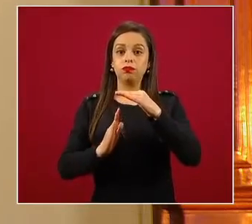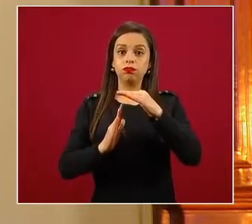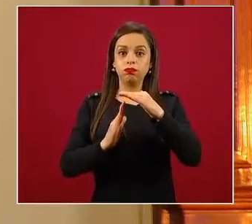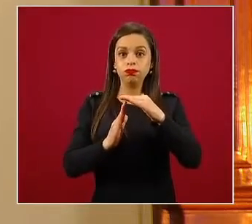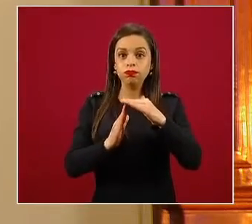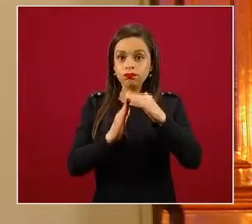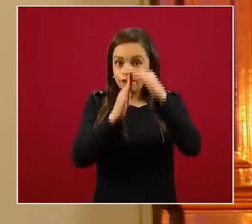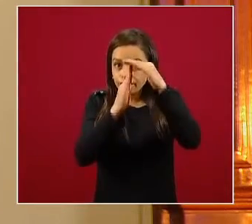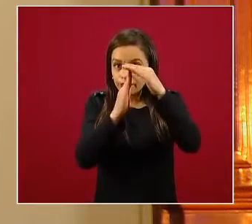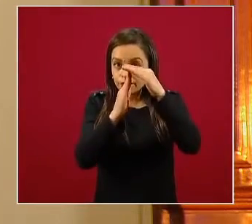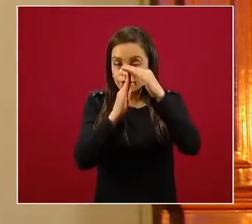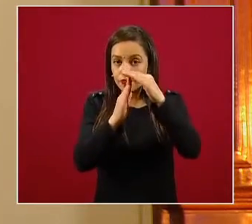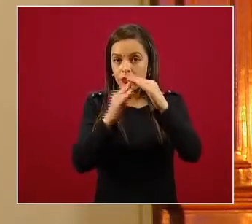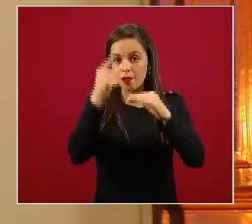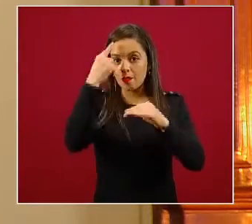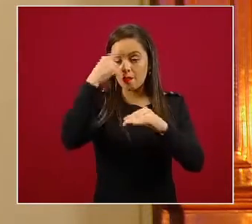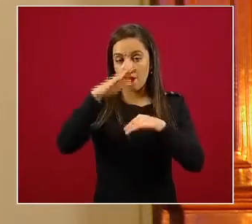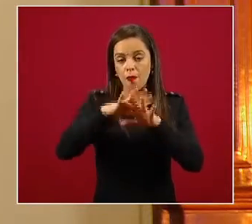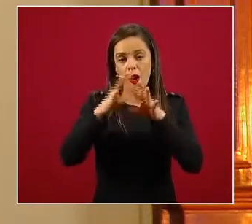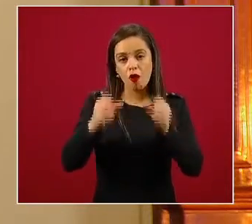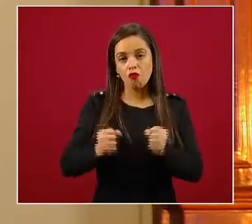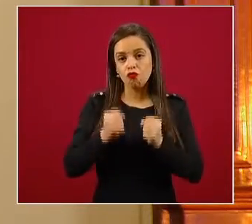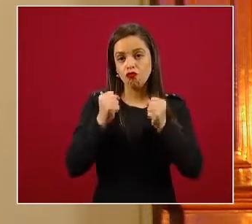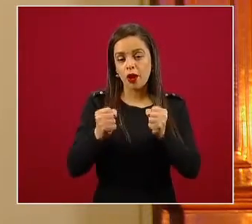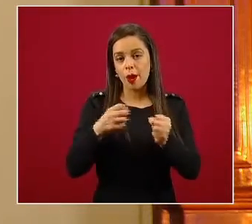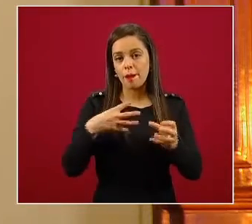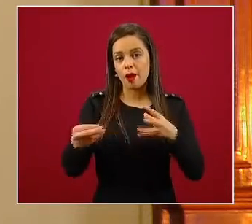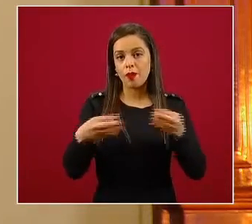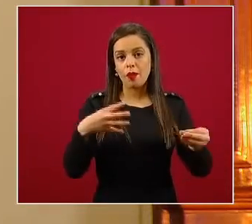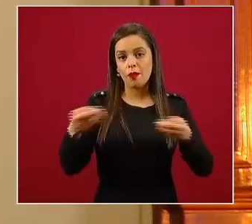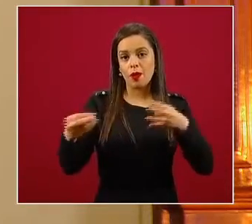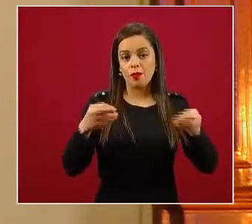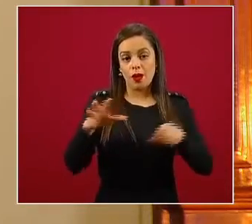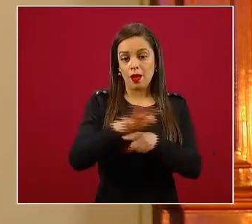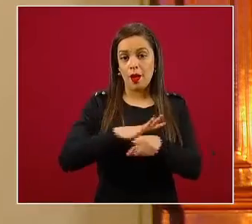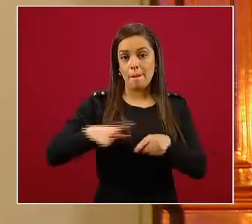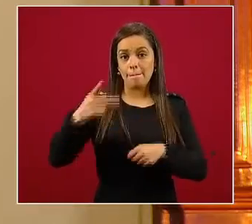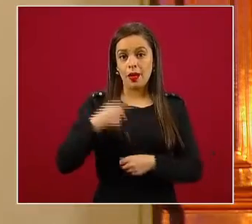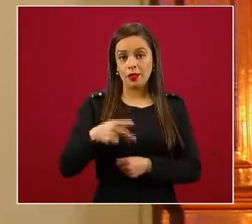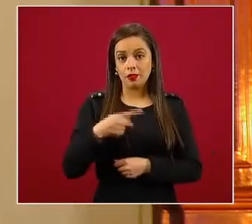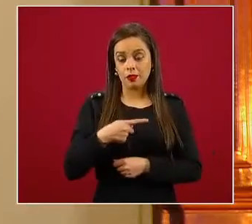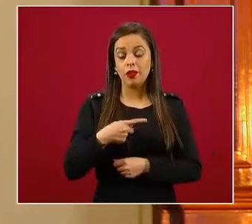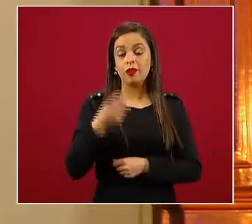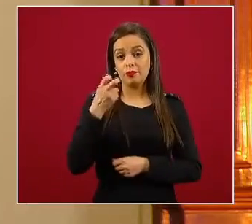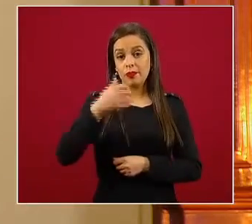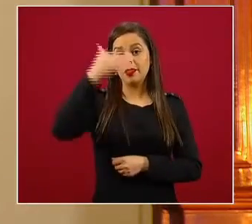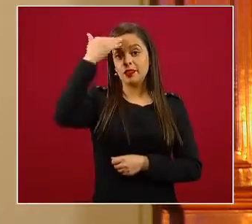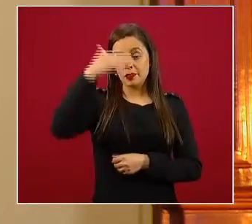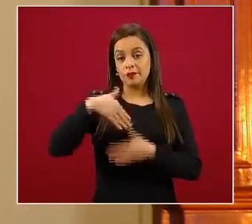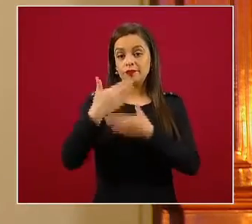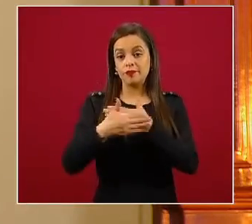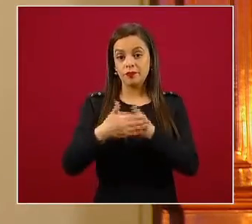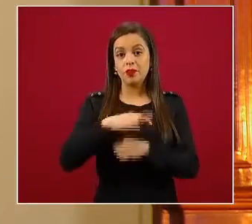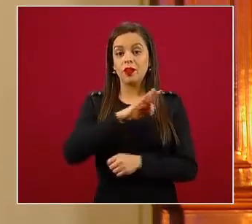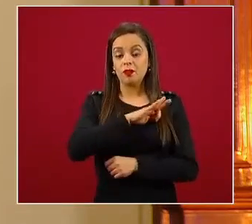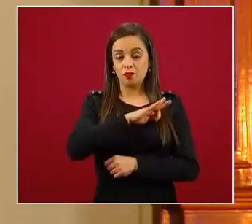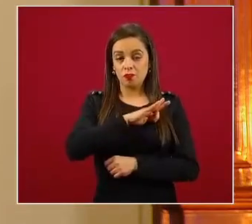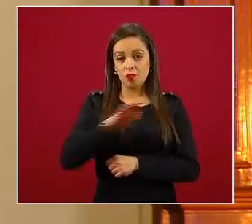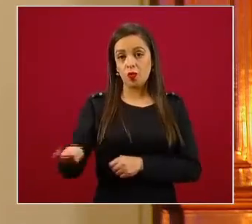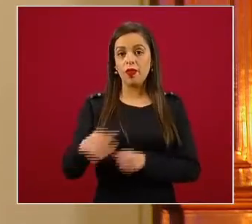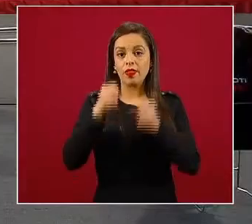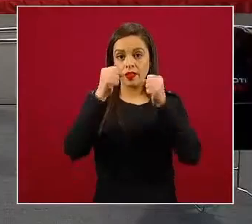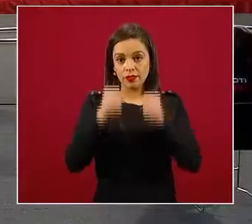es decir, a sus picos epidémicos. Por lo tanto, esperamos una buena carga de casos confirmados en estos